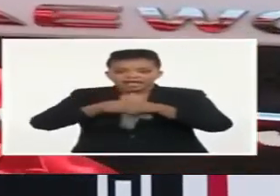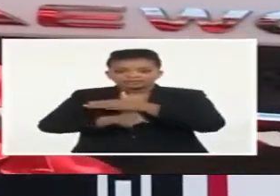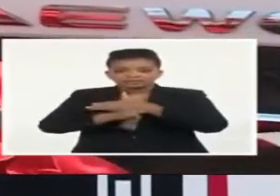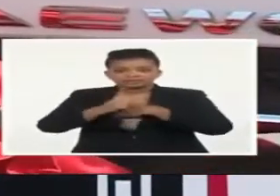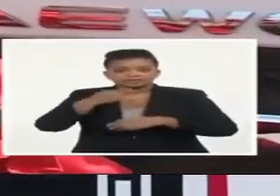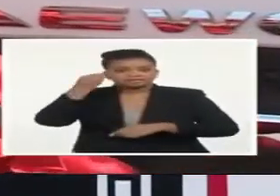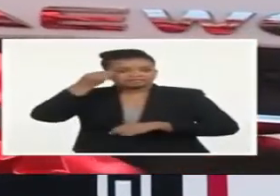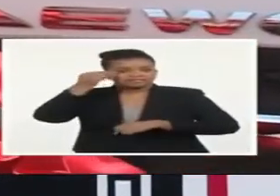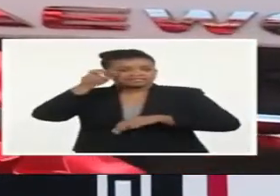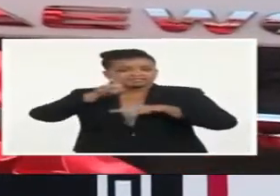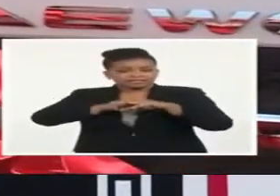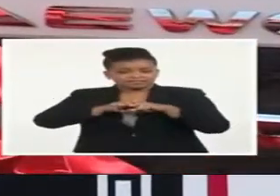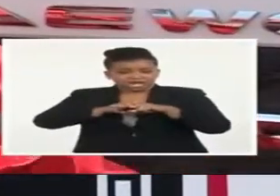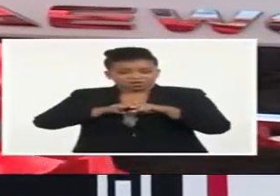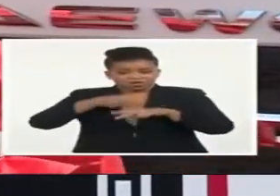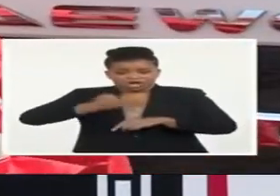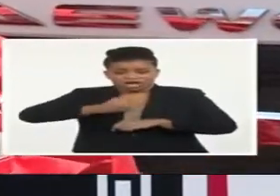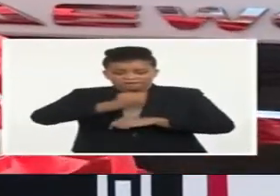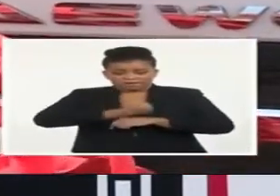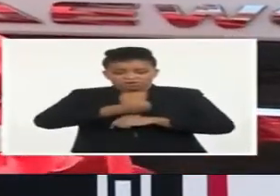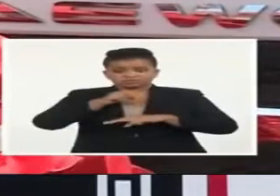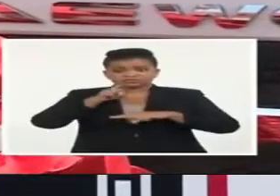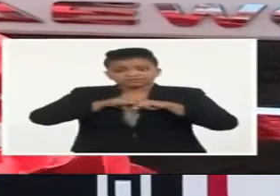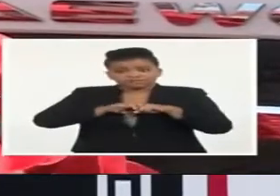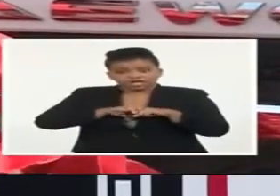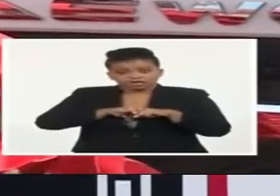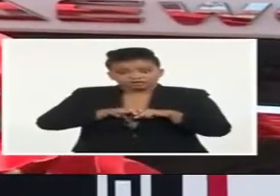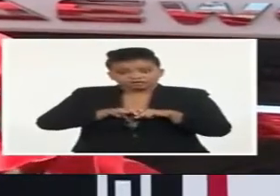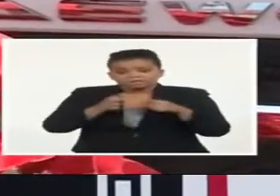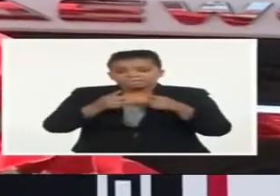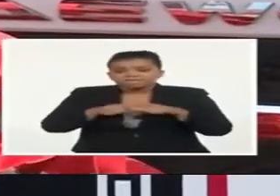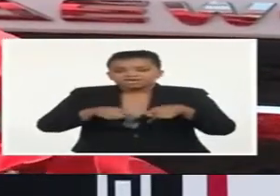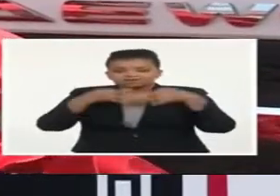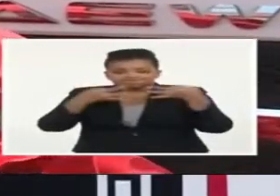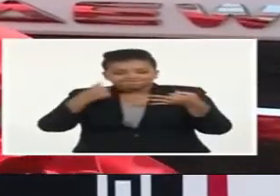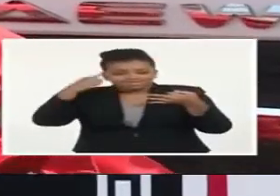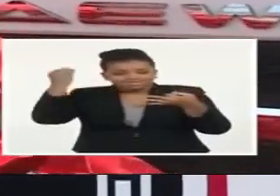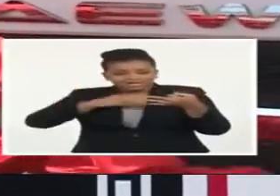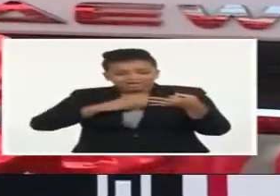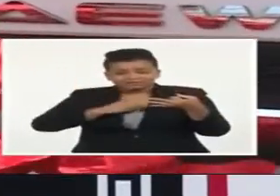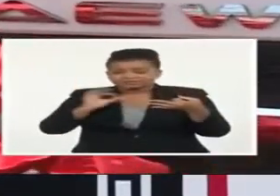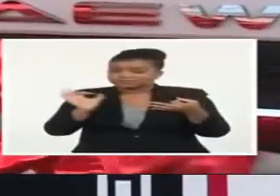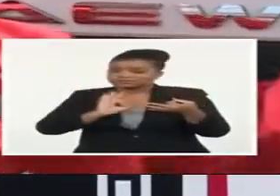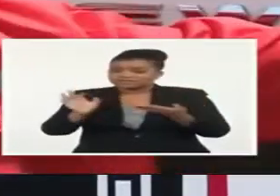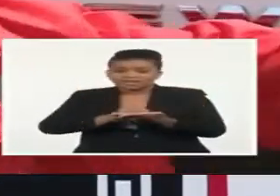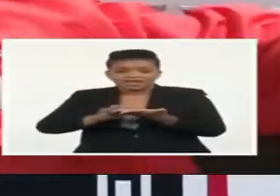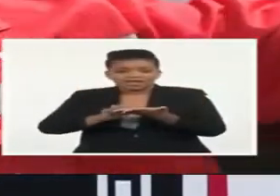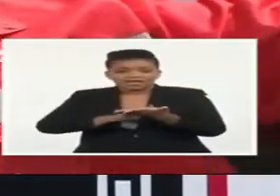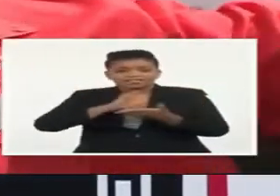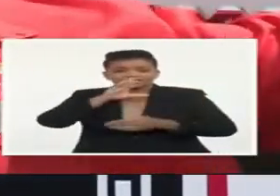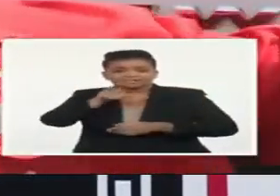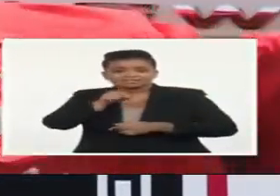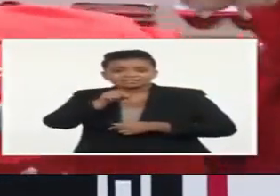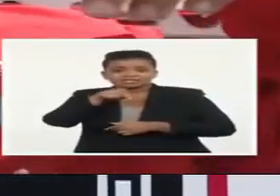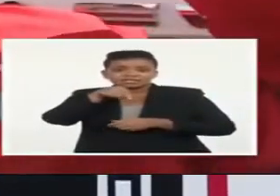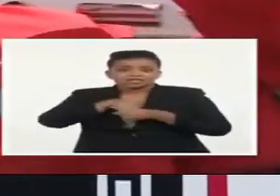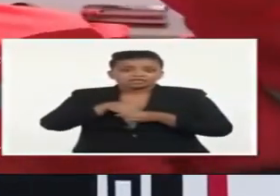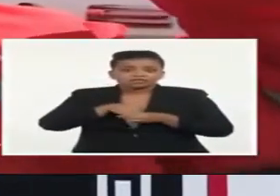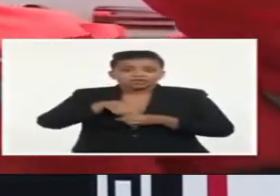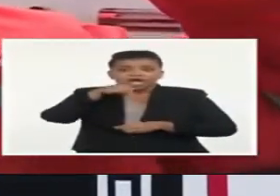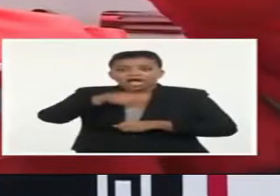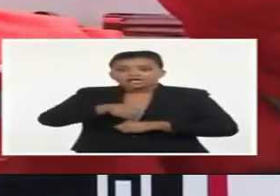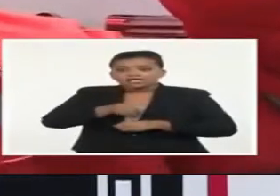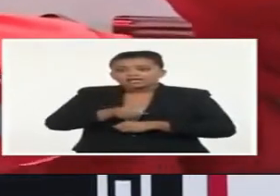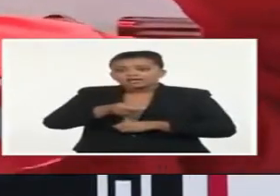Y cuando hablamos de responsable, no hablamos del director de Cupé, estamos hablando de más arriba, porque a eso tiene que